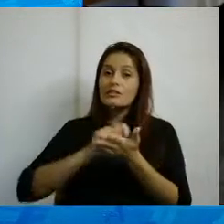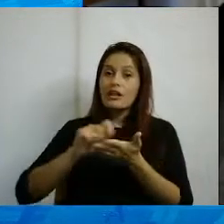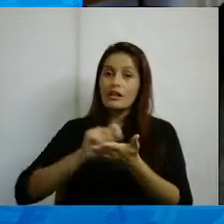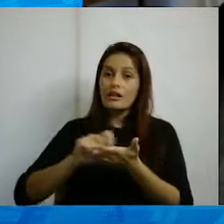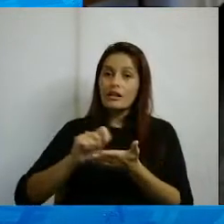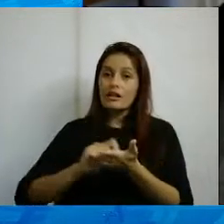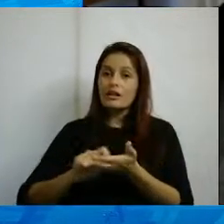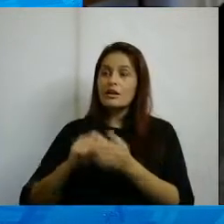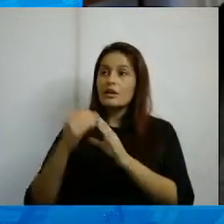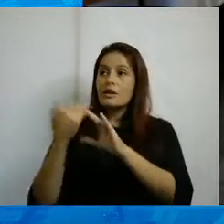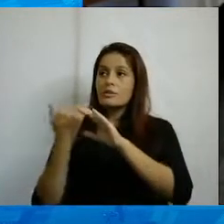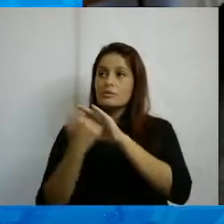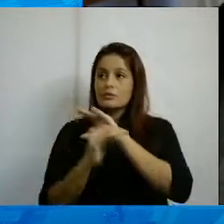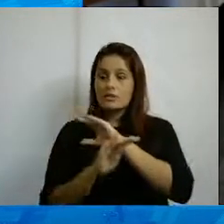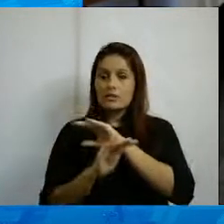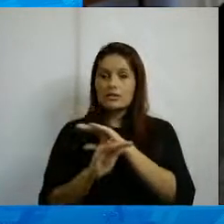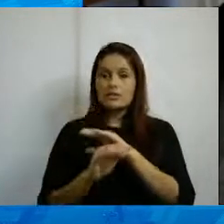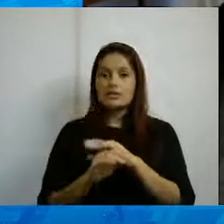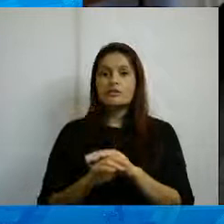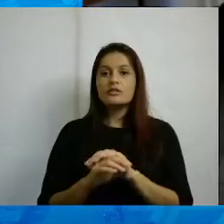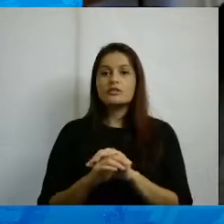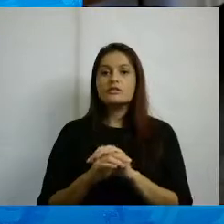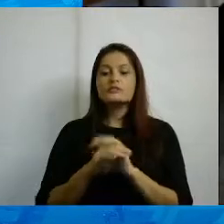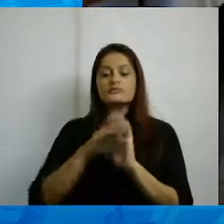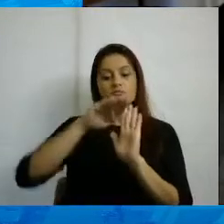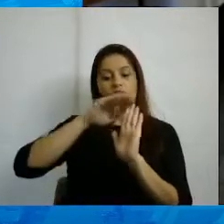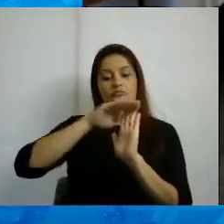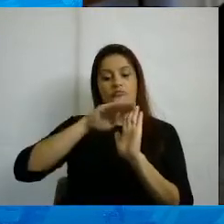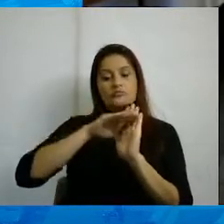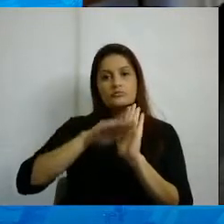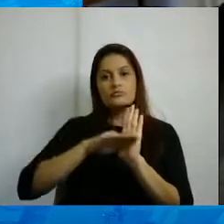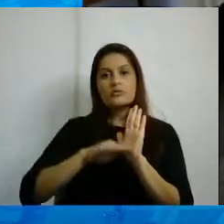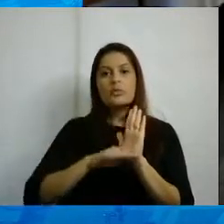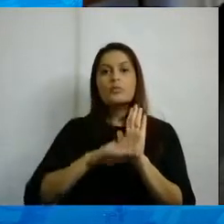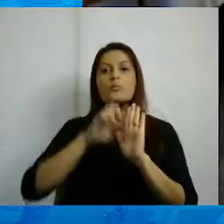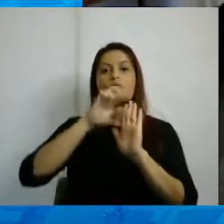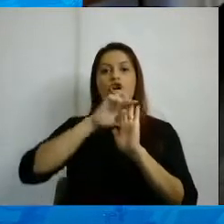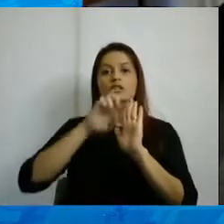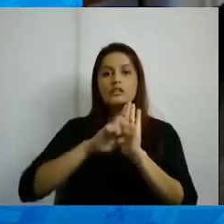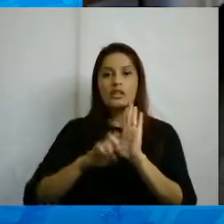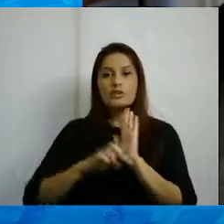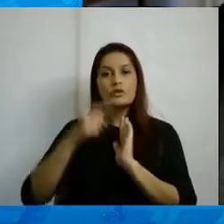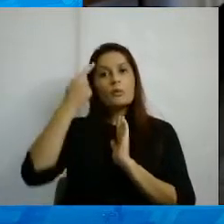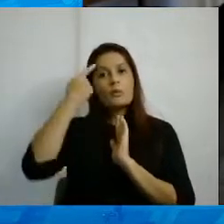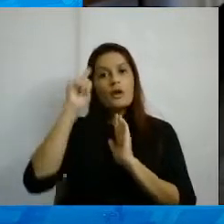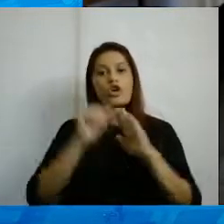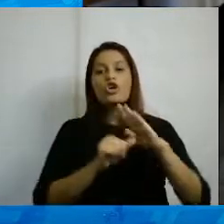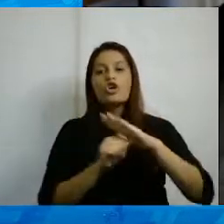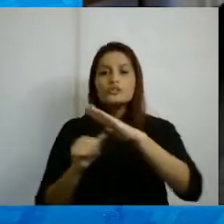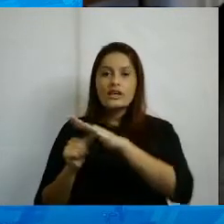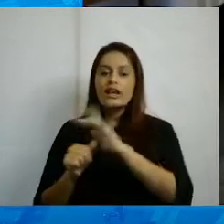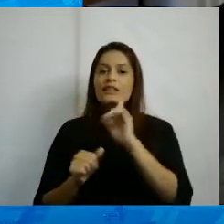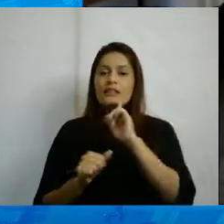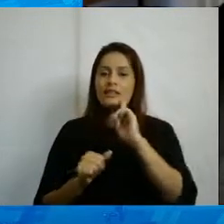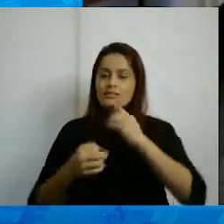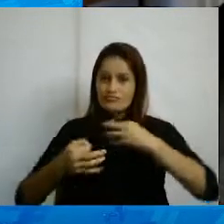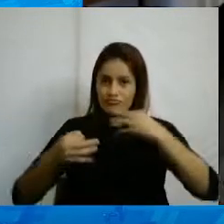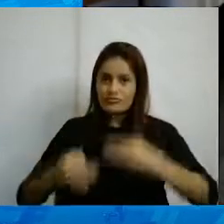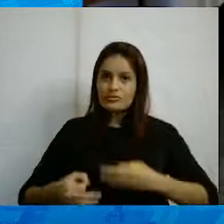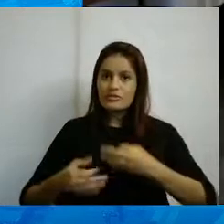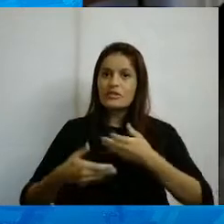Consejo Municipal a propósito de la cartera de proyectos, para que concejales tengan certeza de que esa información les va a